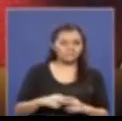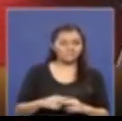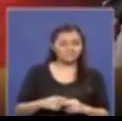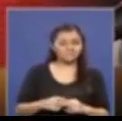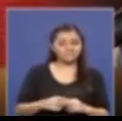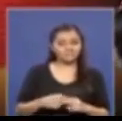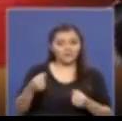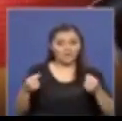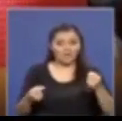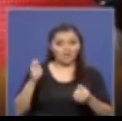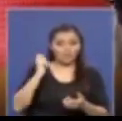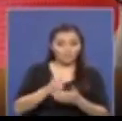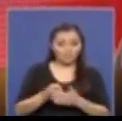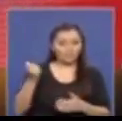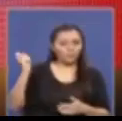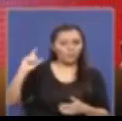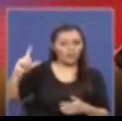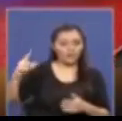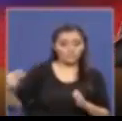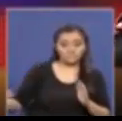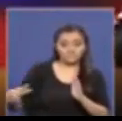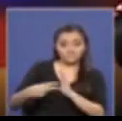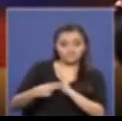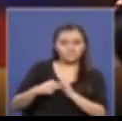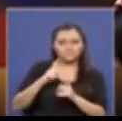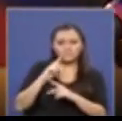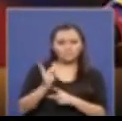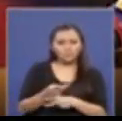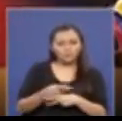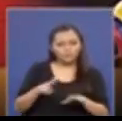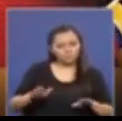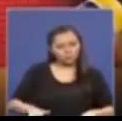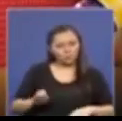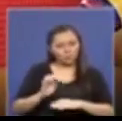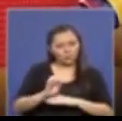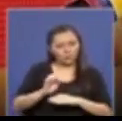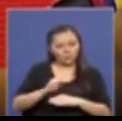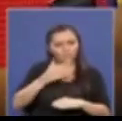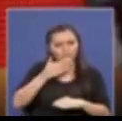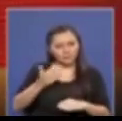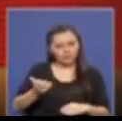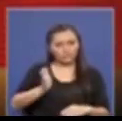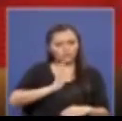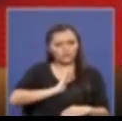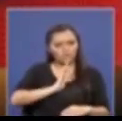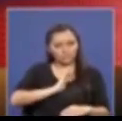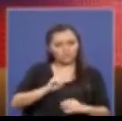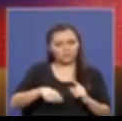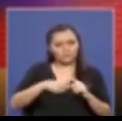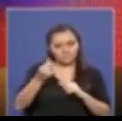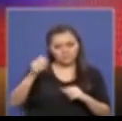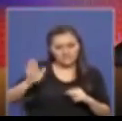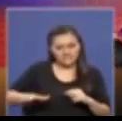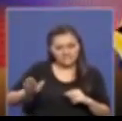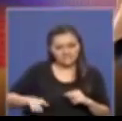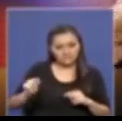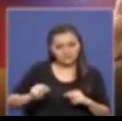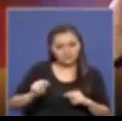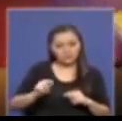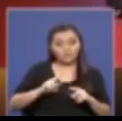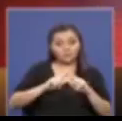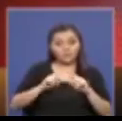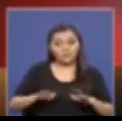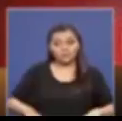partida. Estamos tratando incluso que se produzca nacionalmente, que mejore la tecnología, que baje un poco el precio, pero la idea